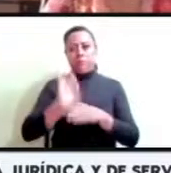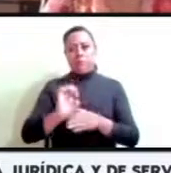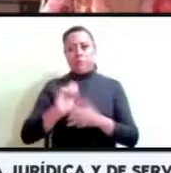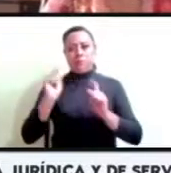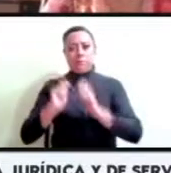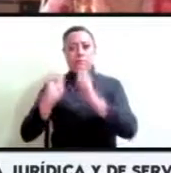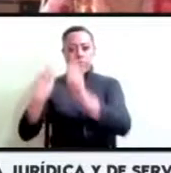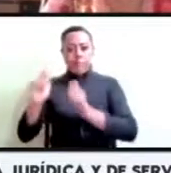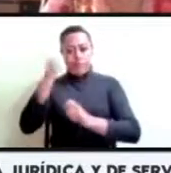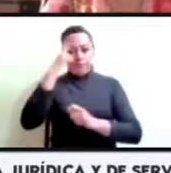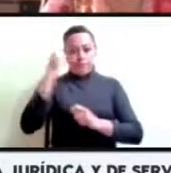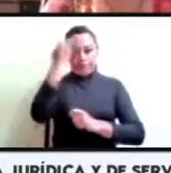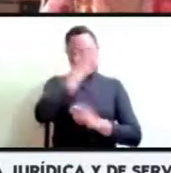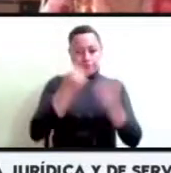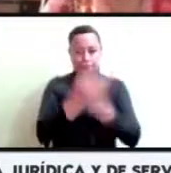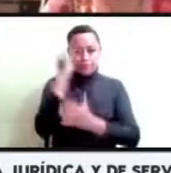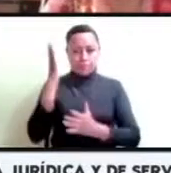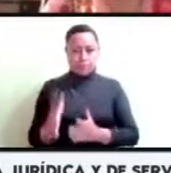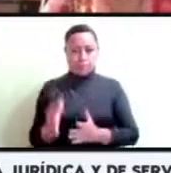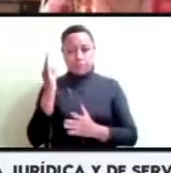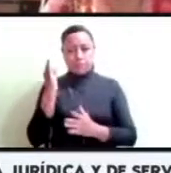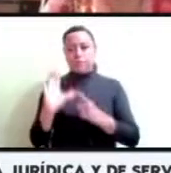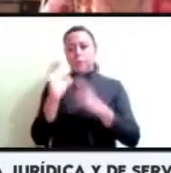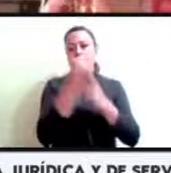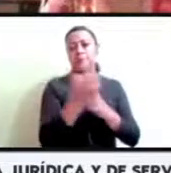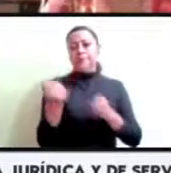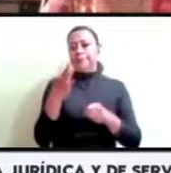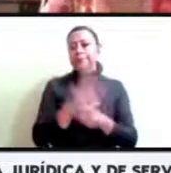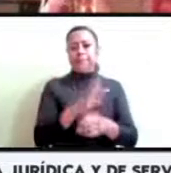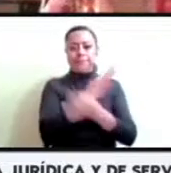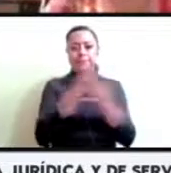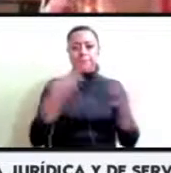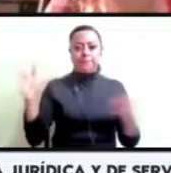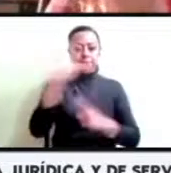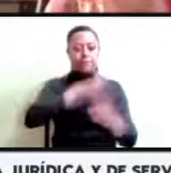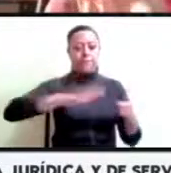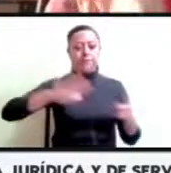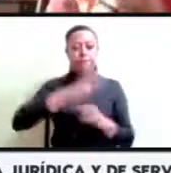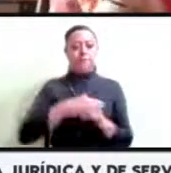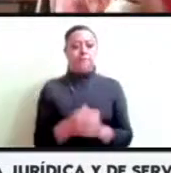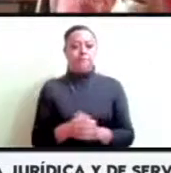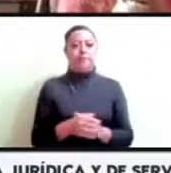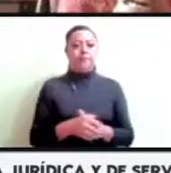para su análisis y dictamen en la Comisión de Administración Pública Local.